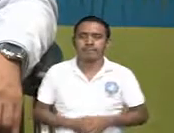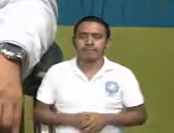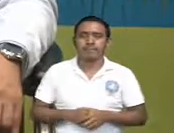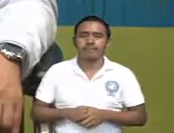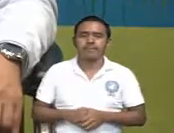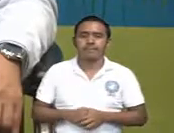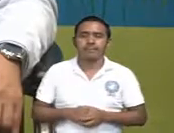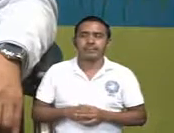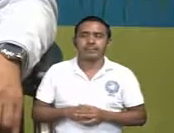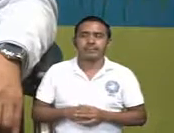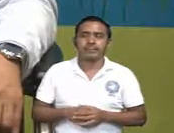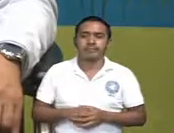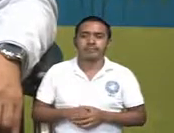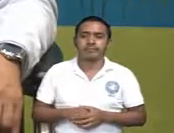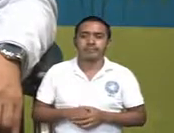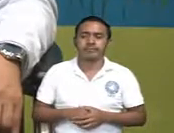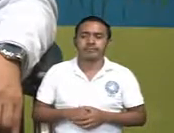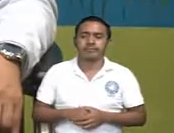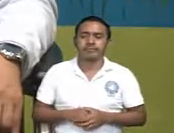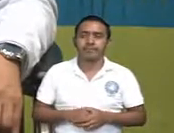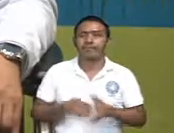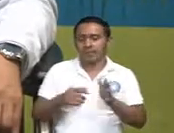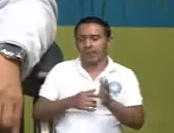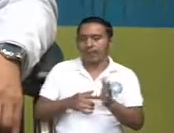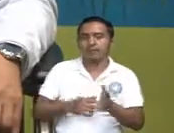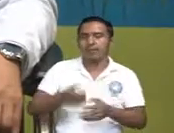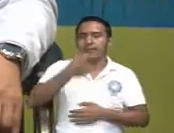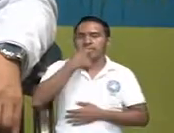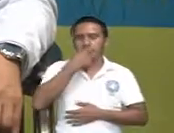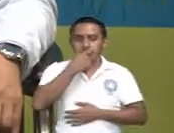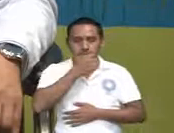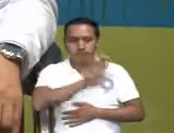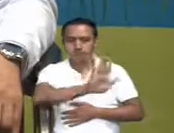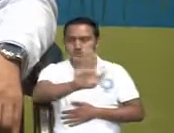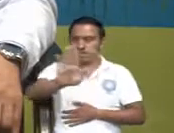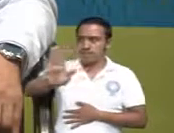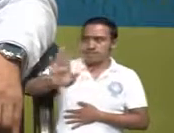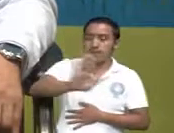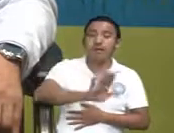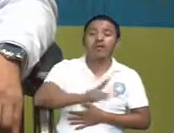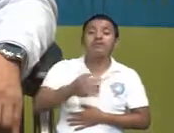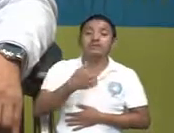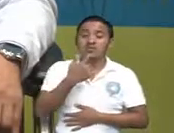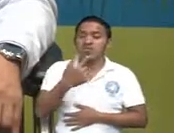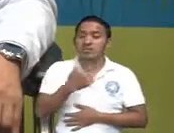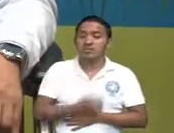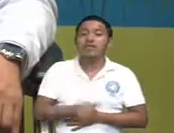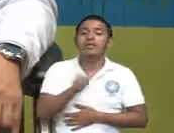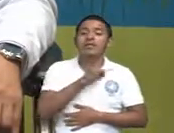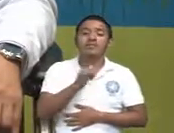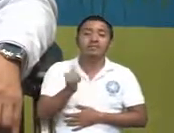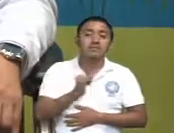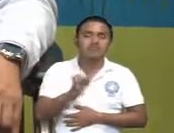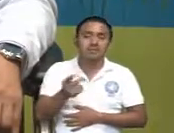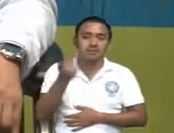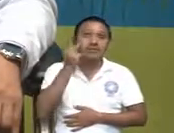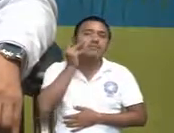este tránsito por ejemplo tránsito nos nos exige un examen de la visión